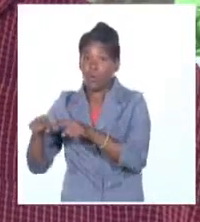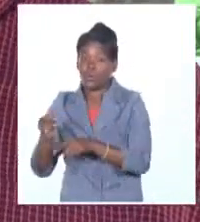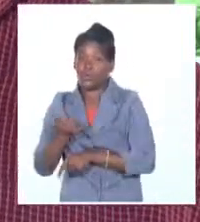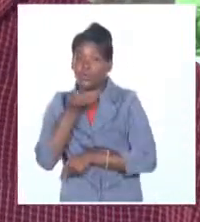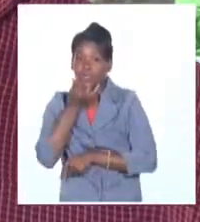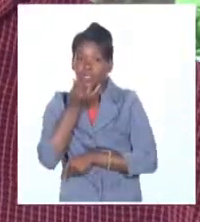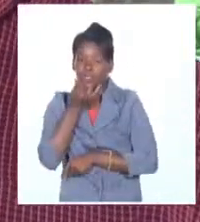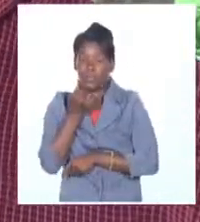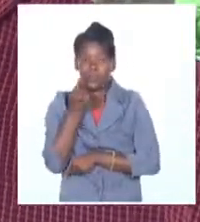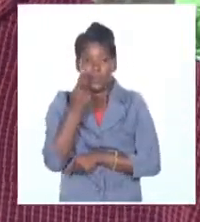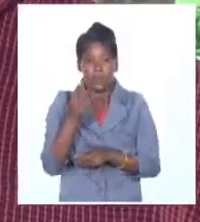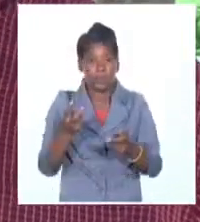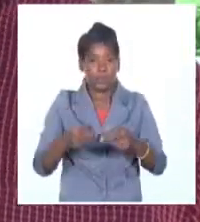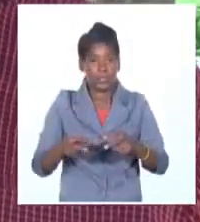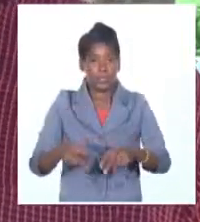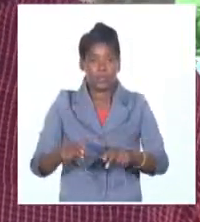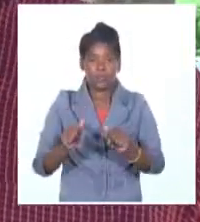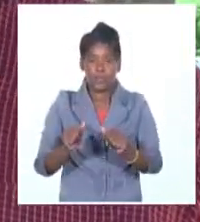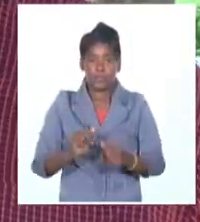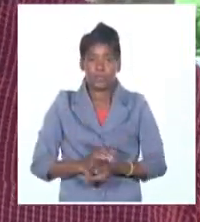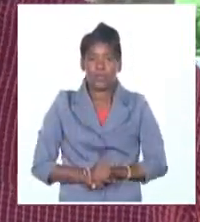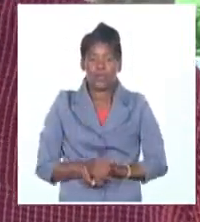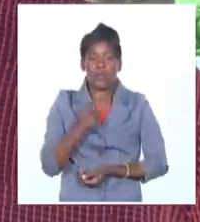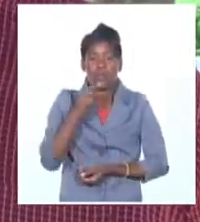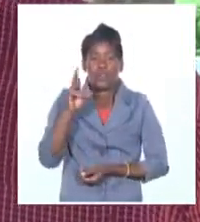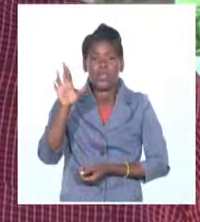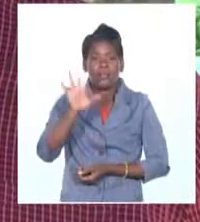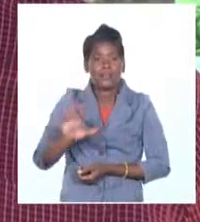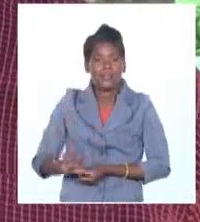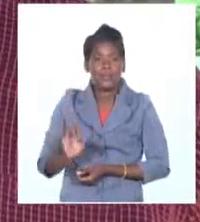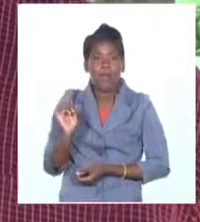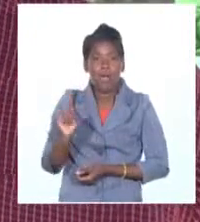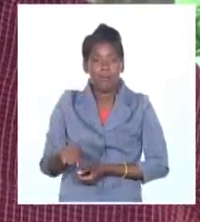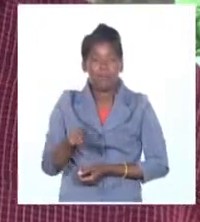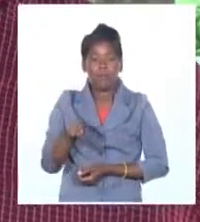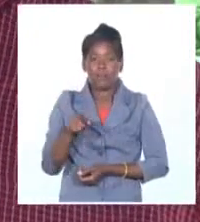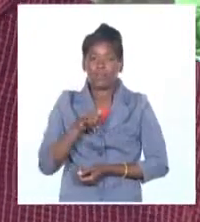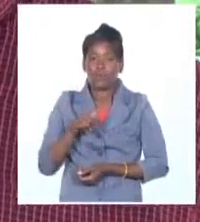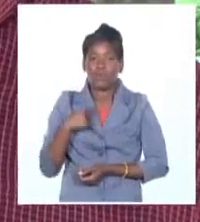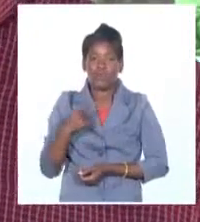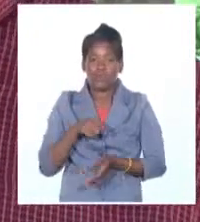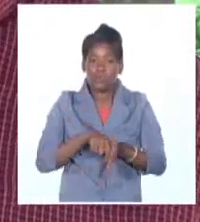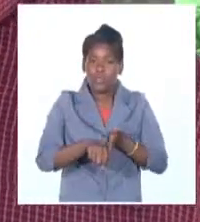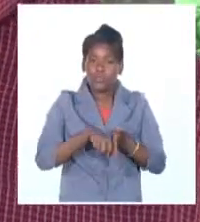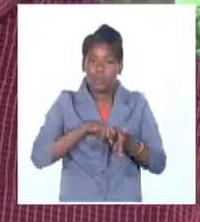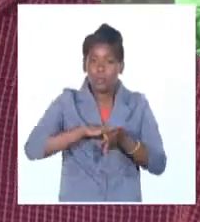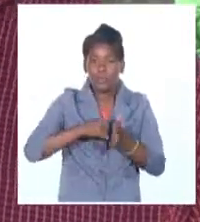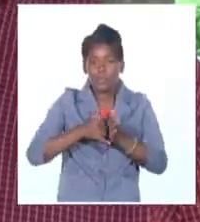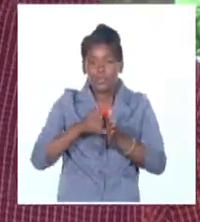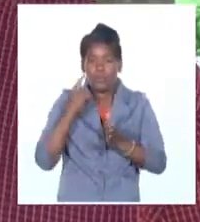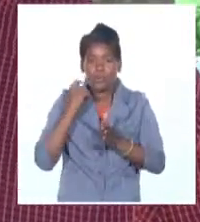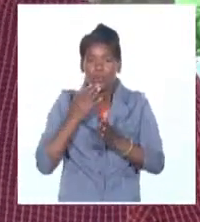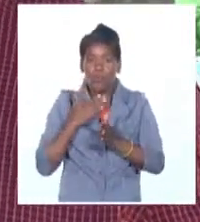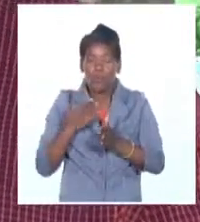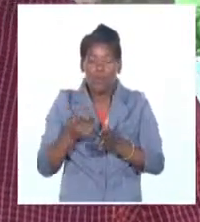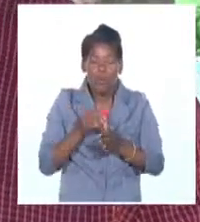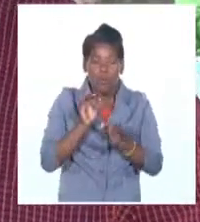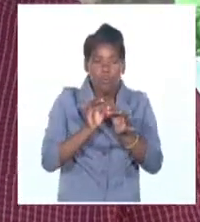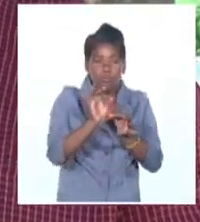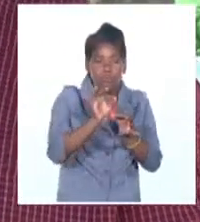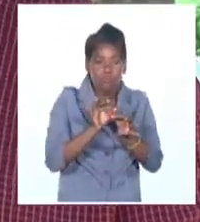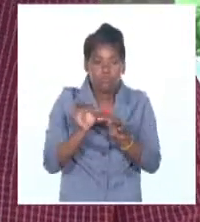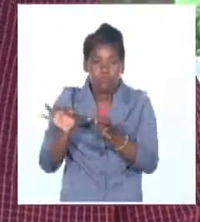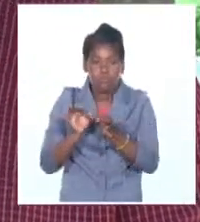estudio también hecho desde el río Yumurí, que es una obra importante. Estamos haciendo el estudio de factibilidad, tanto de la presa